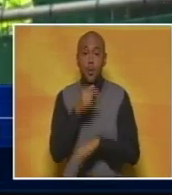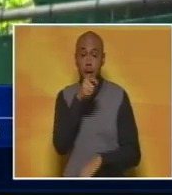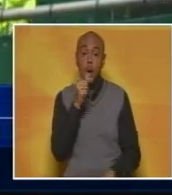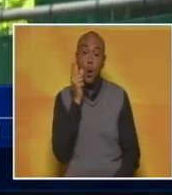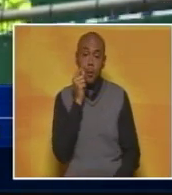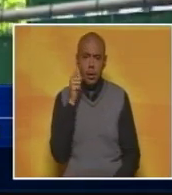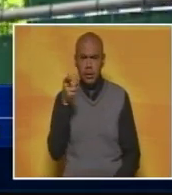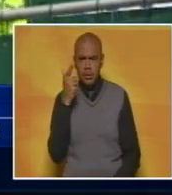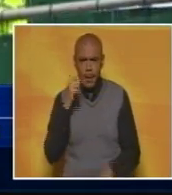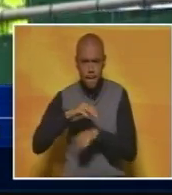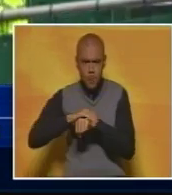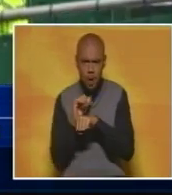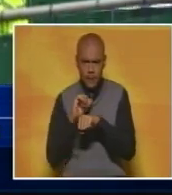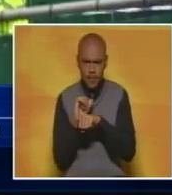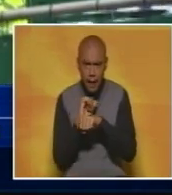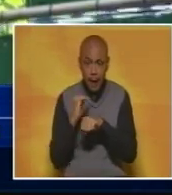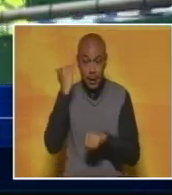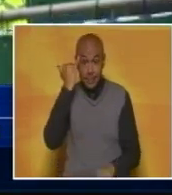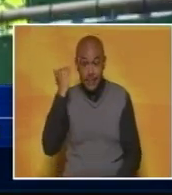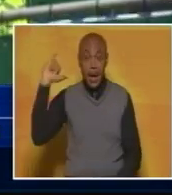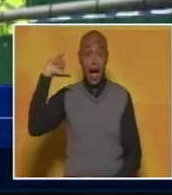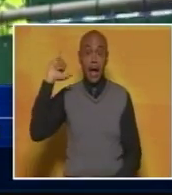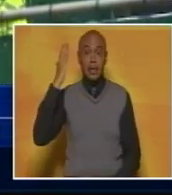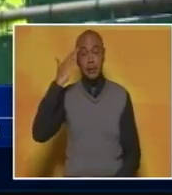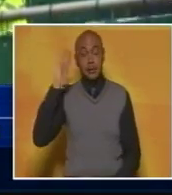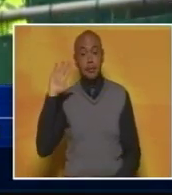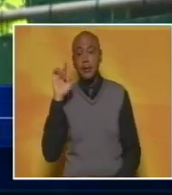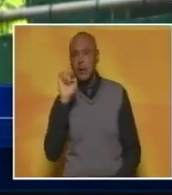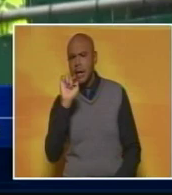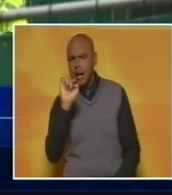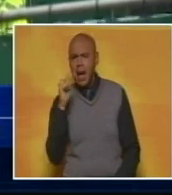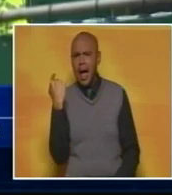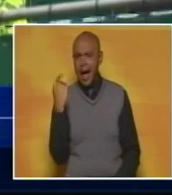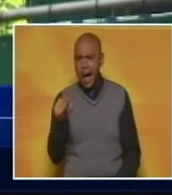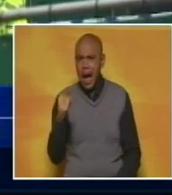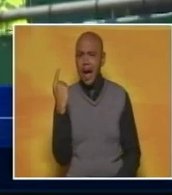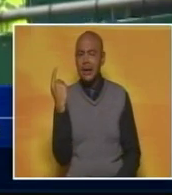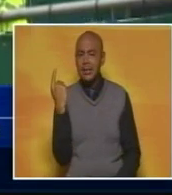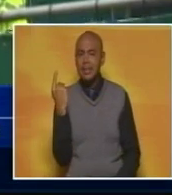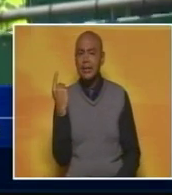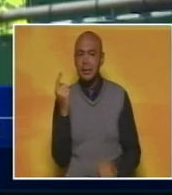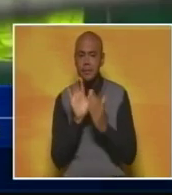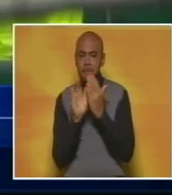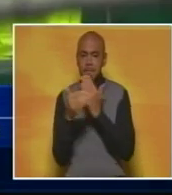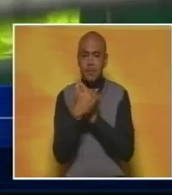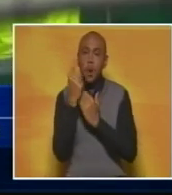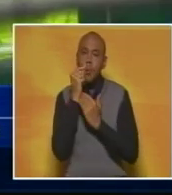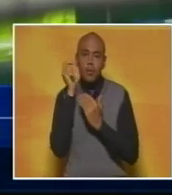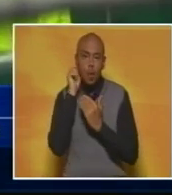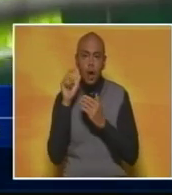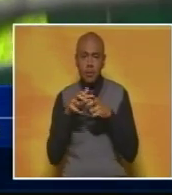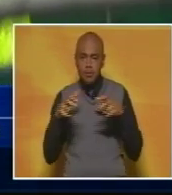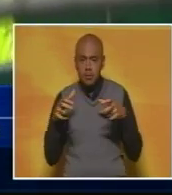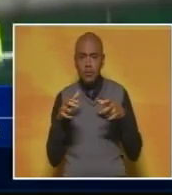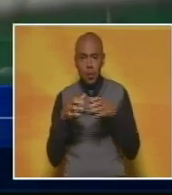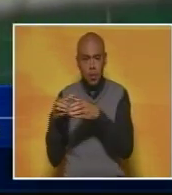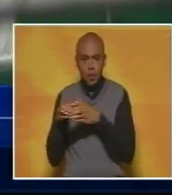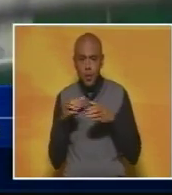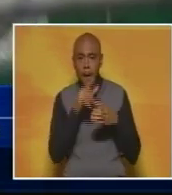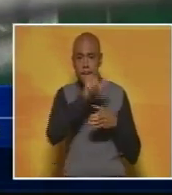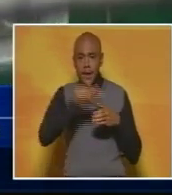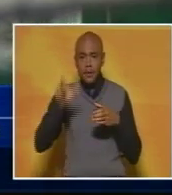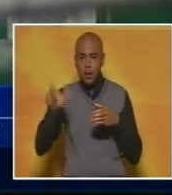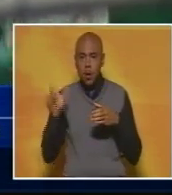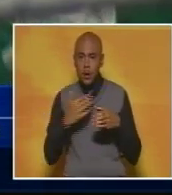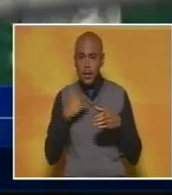baraja entre sus hipótesis que tras el suceso podría estar una mafia de trata de personas, al tiempo que se están llevando a cabo